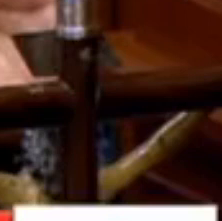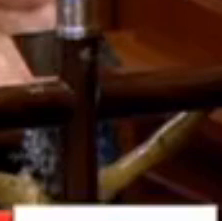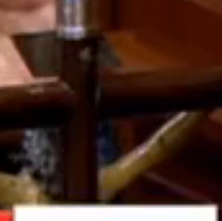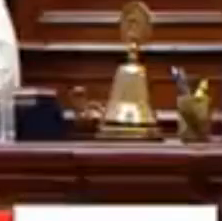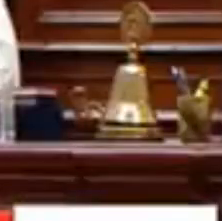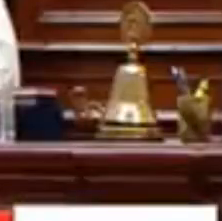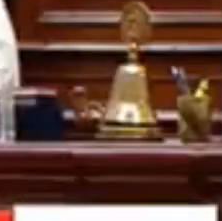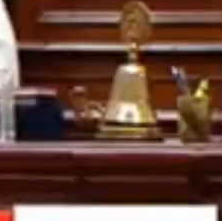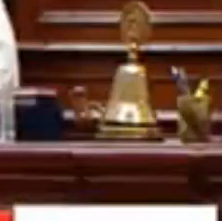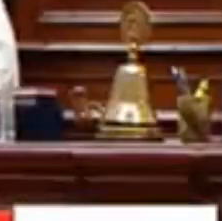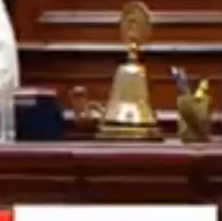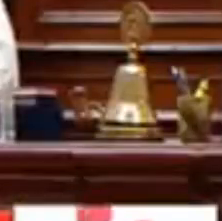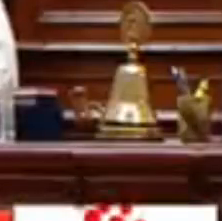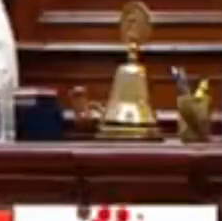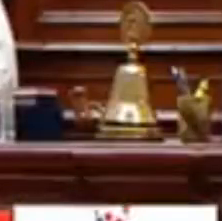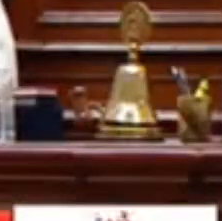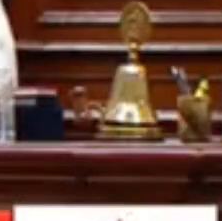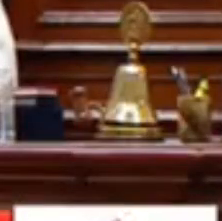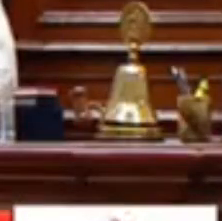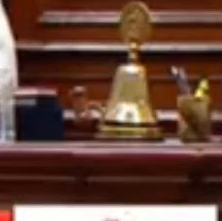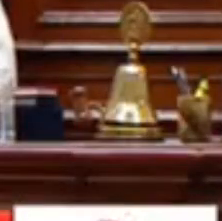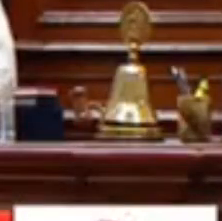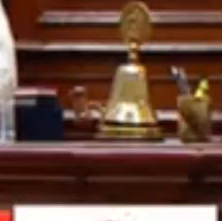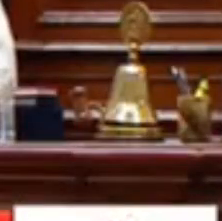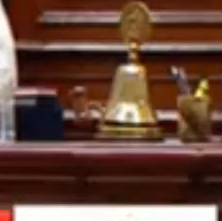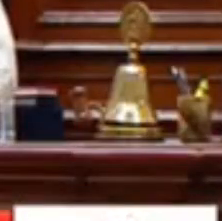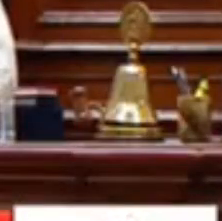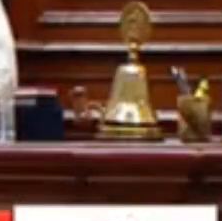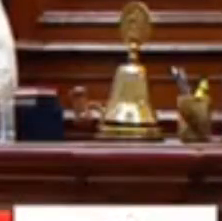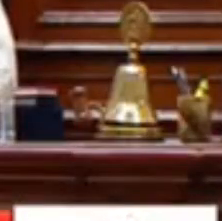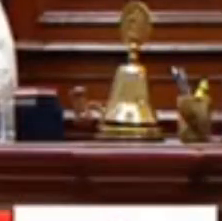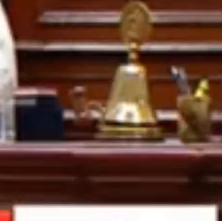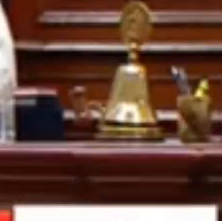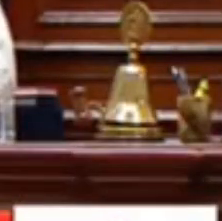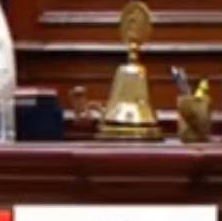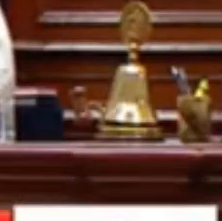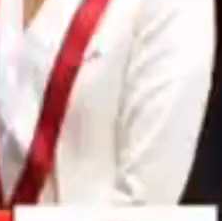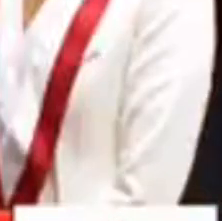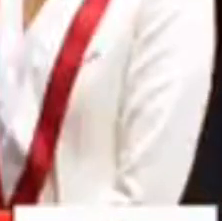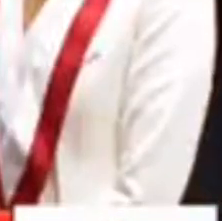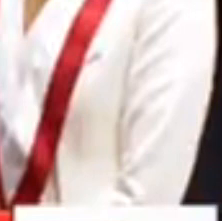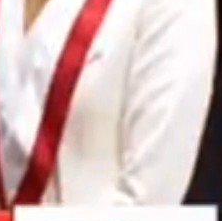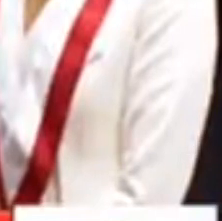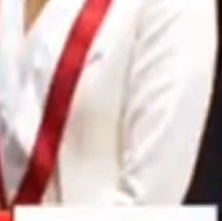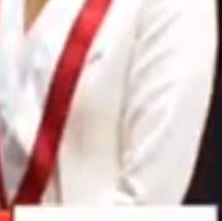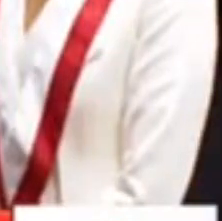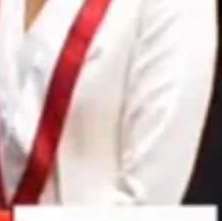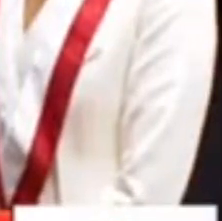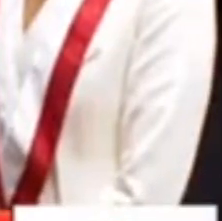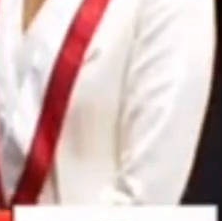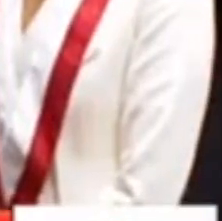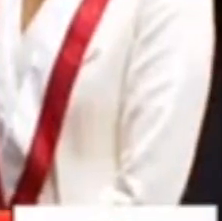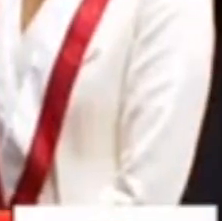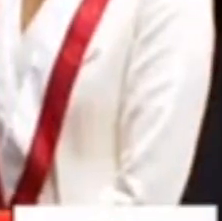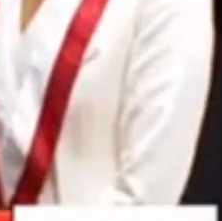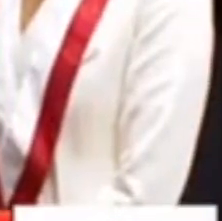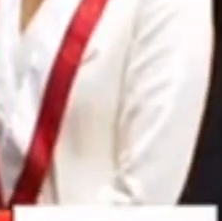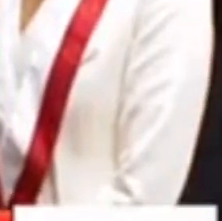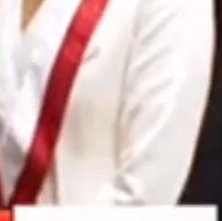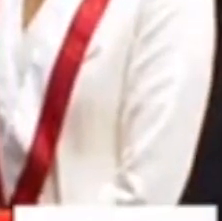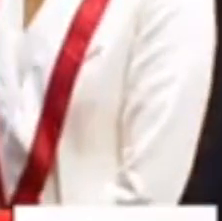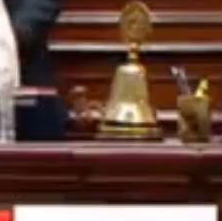juro. Si así lo hace, que Dios y la patria lo premien, sino que él y la nación se lo